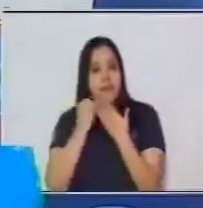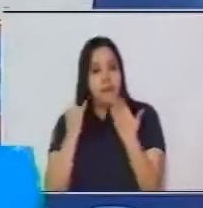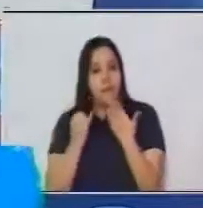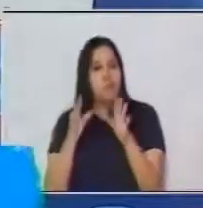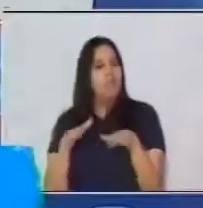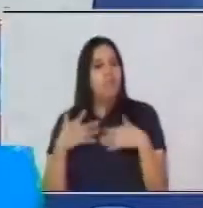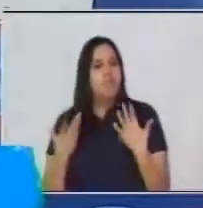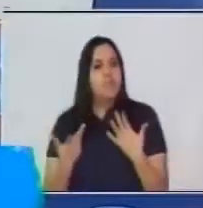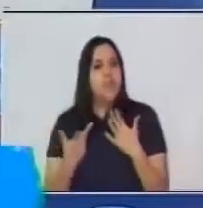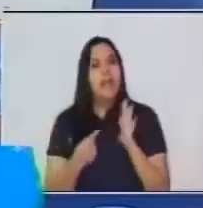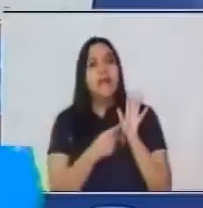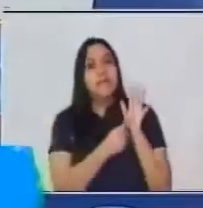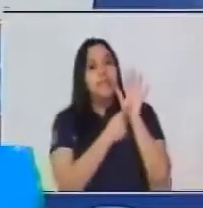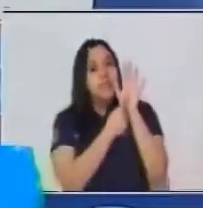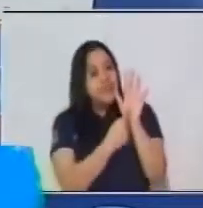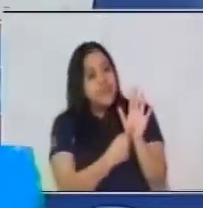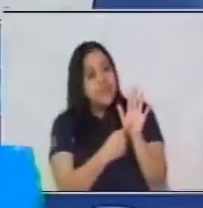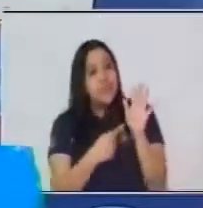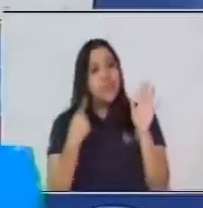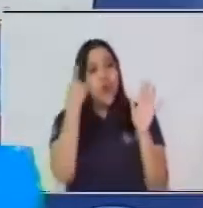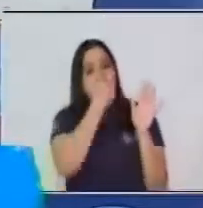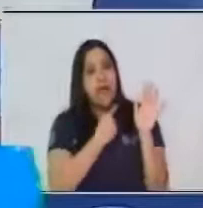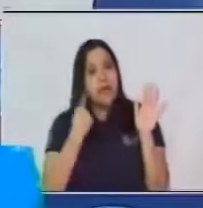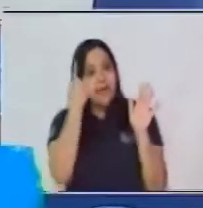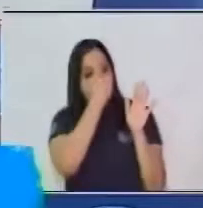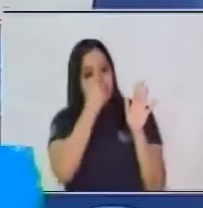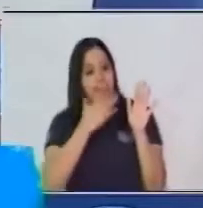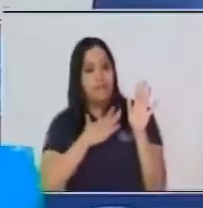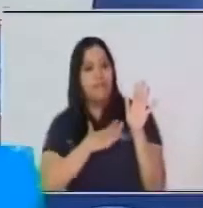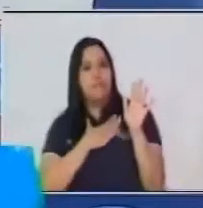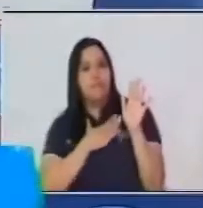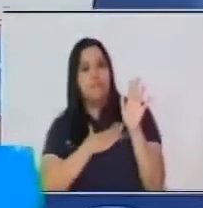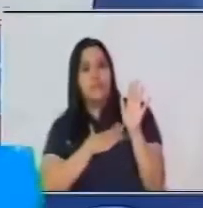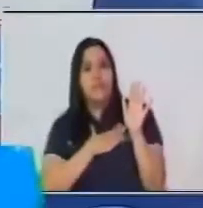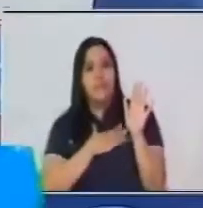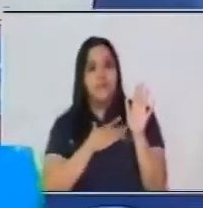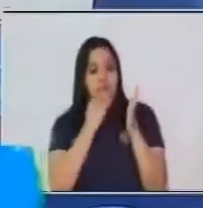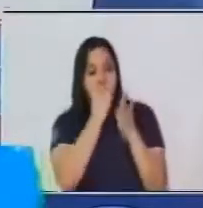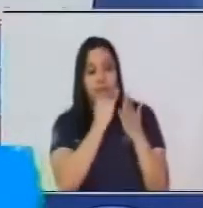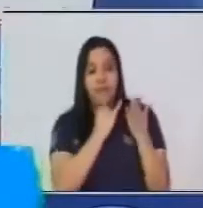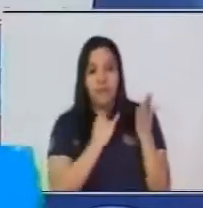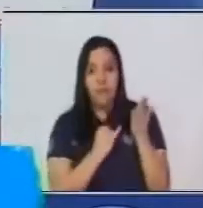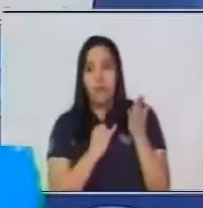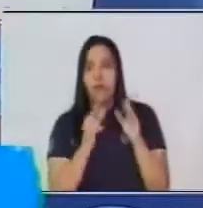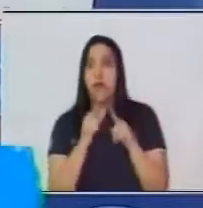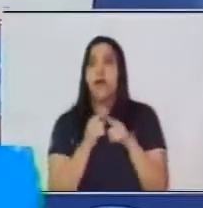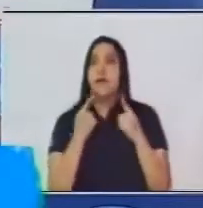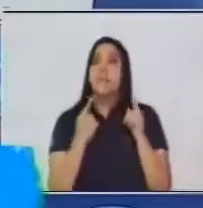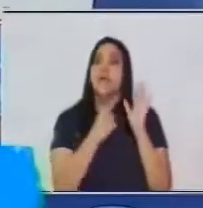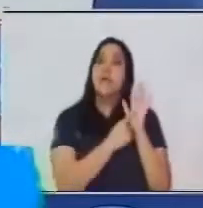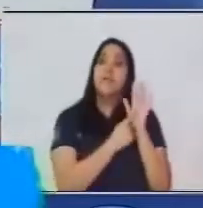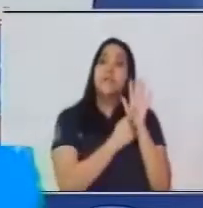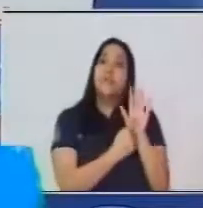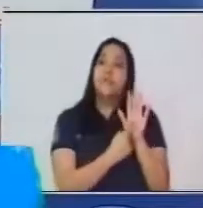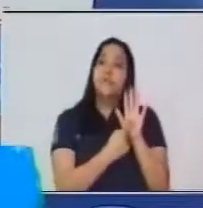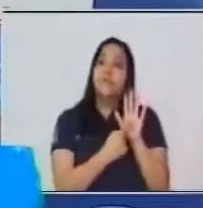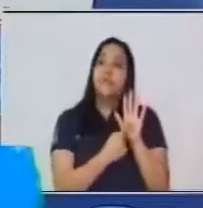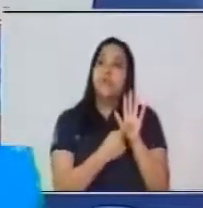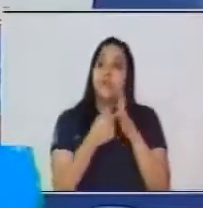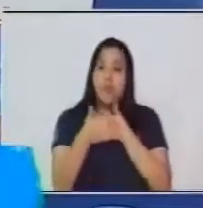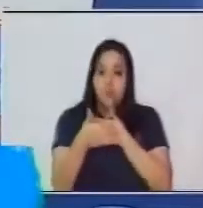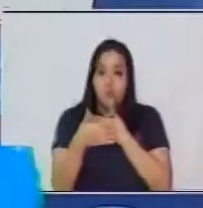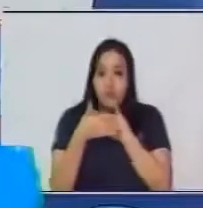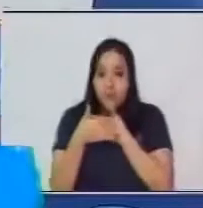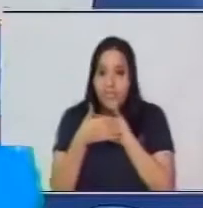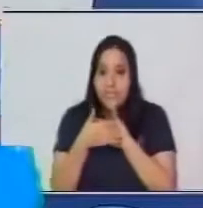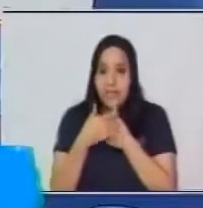enseñando directamente la cara de nuestro personaje, pero la estamos mostrando de cerca.